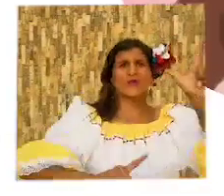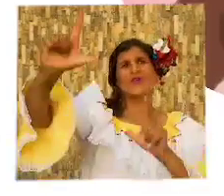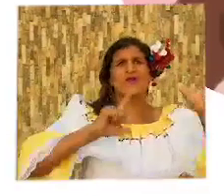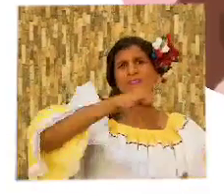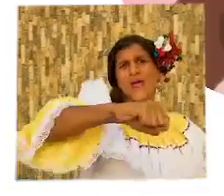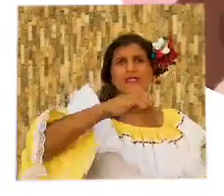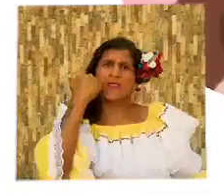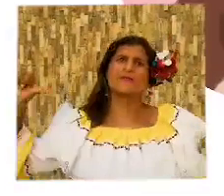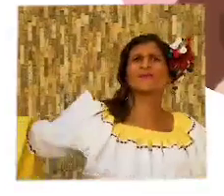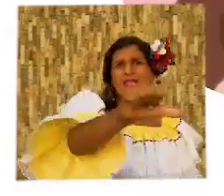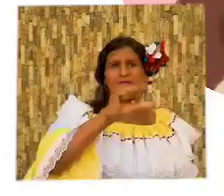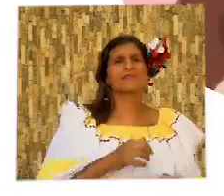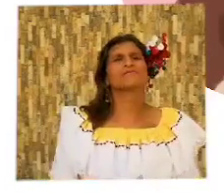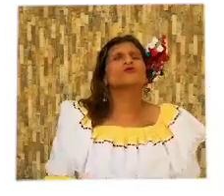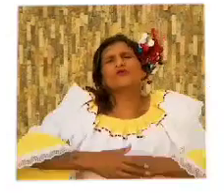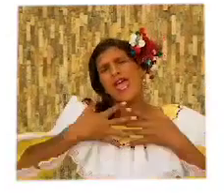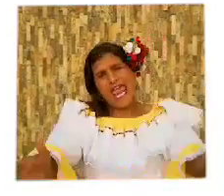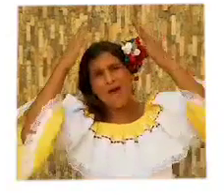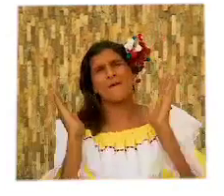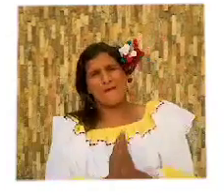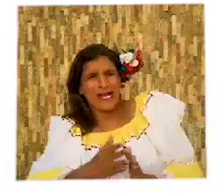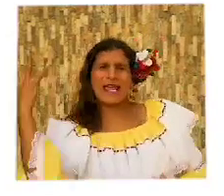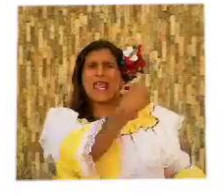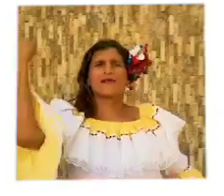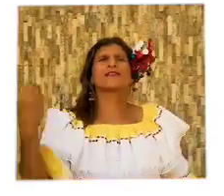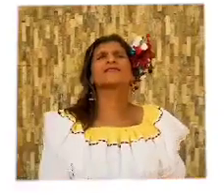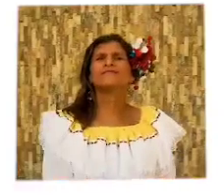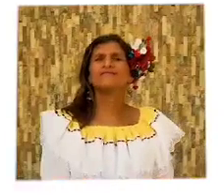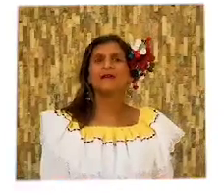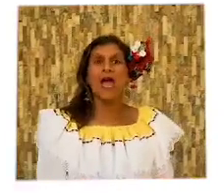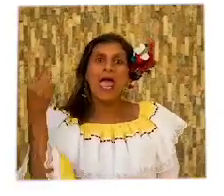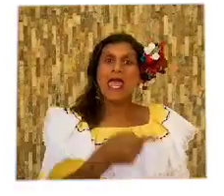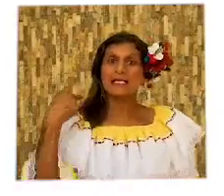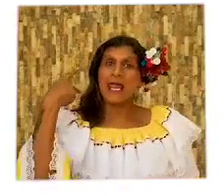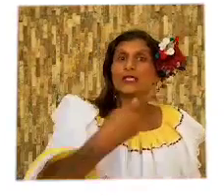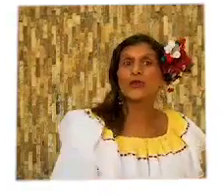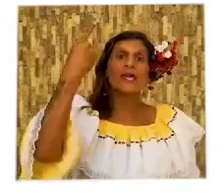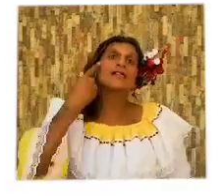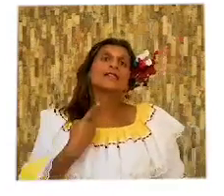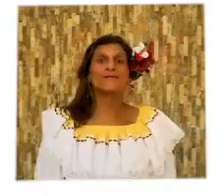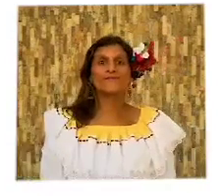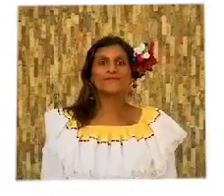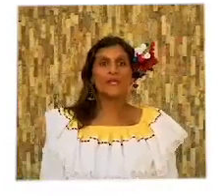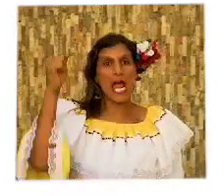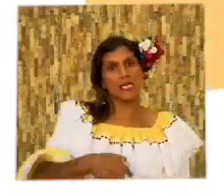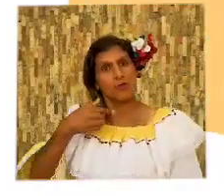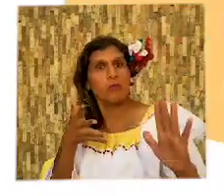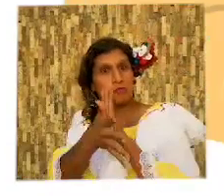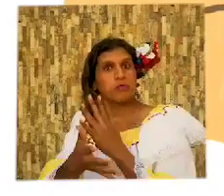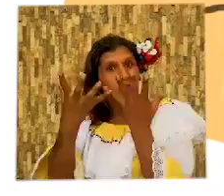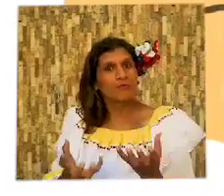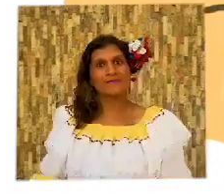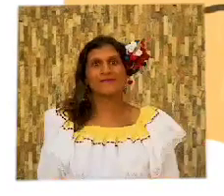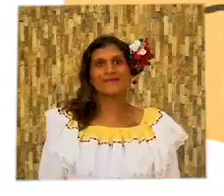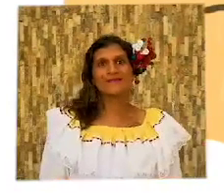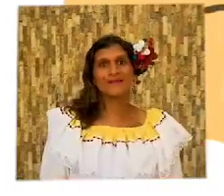los derechos de las mujeres. ¡Ave María, qué belleza! Esta es la historia del día y aquí se las quiero contar. Por allá